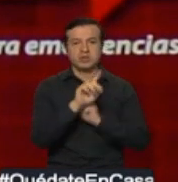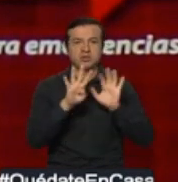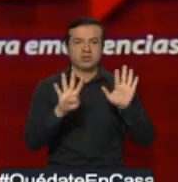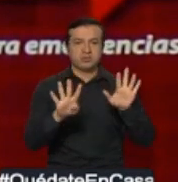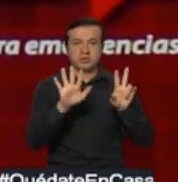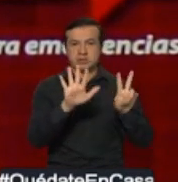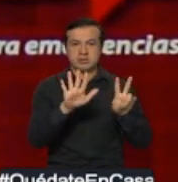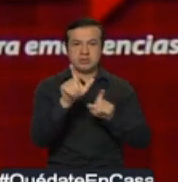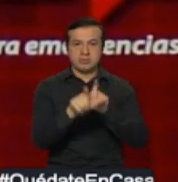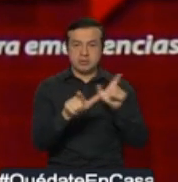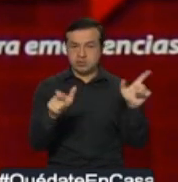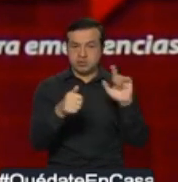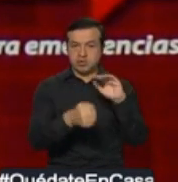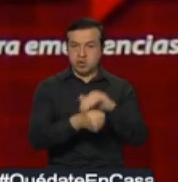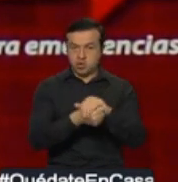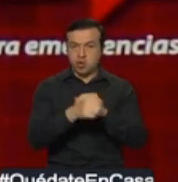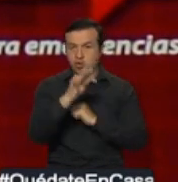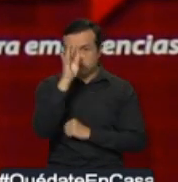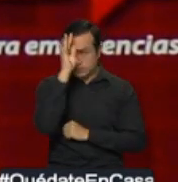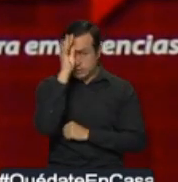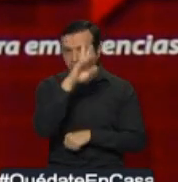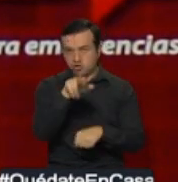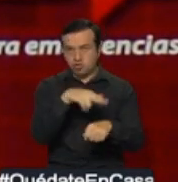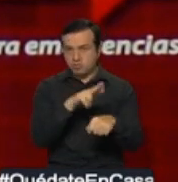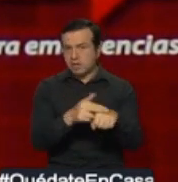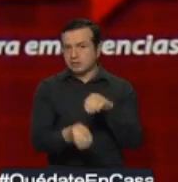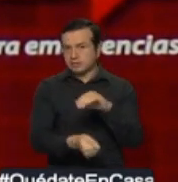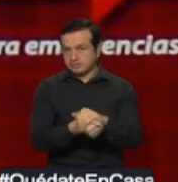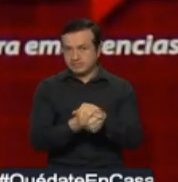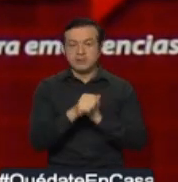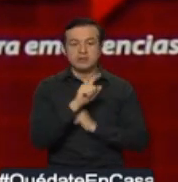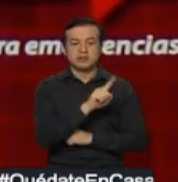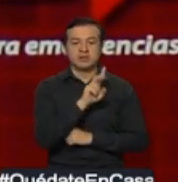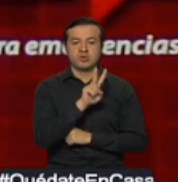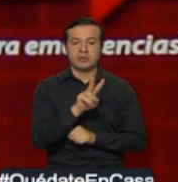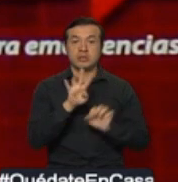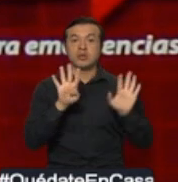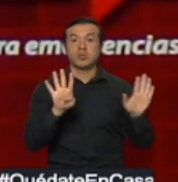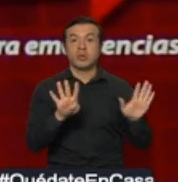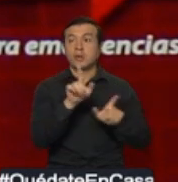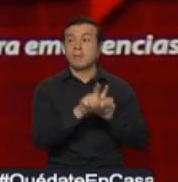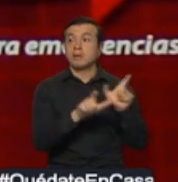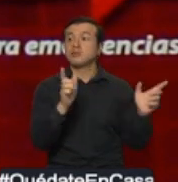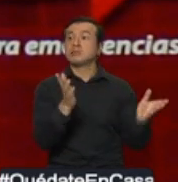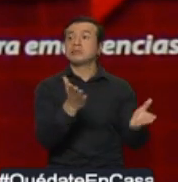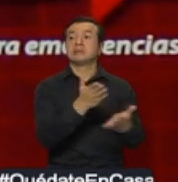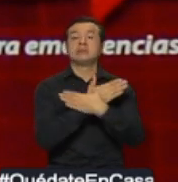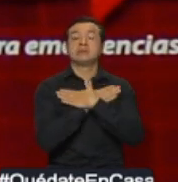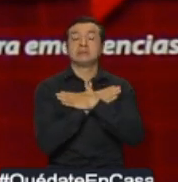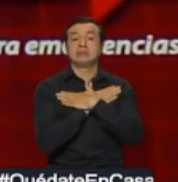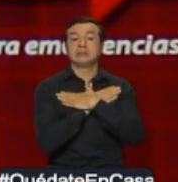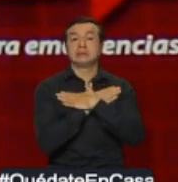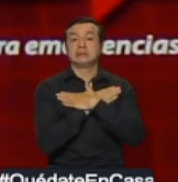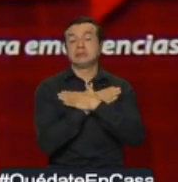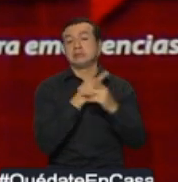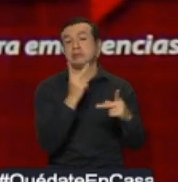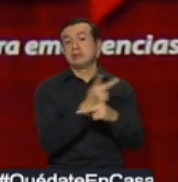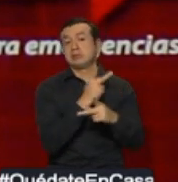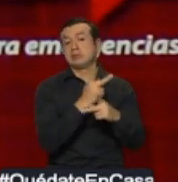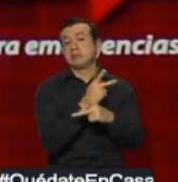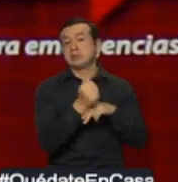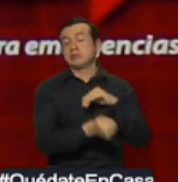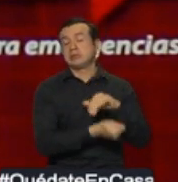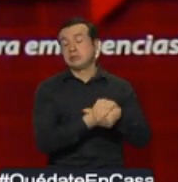197 se encuentran hospitalizados y estables. 129 se encuentran hospitalizados con pronóstico